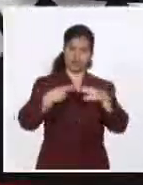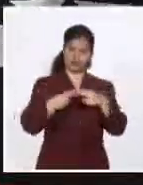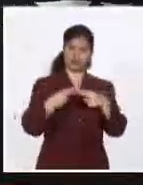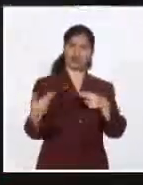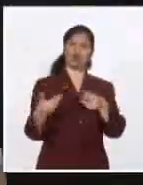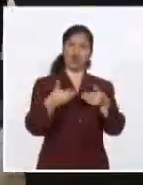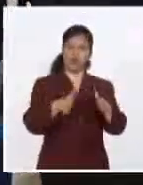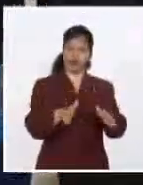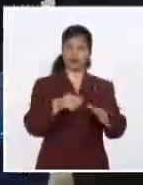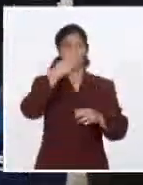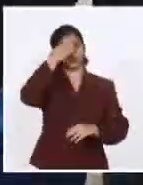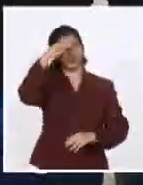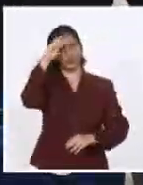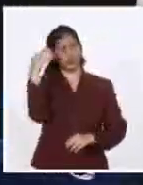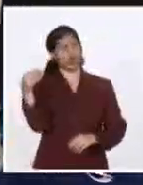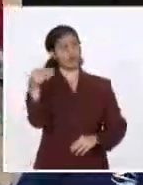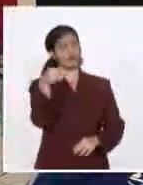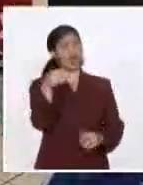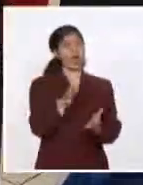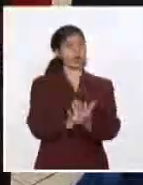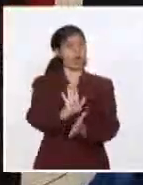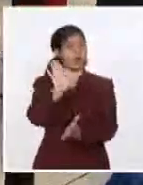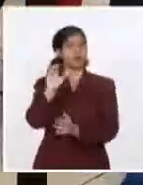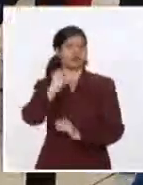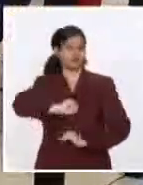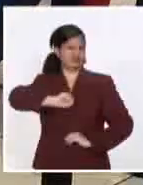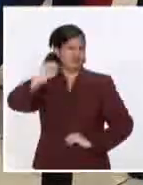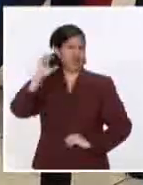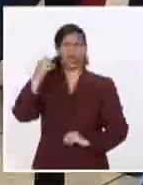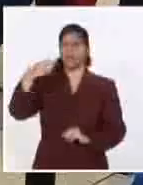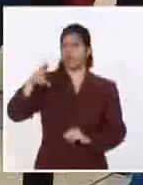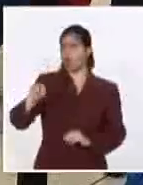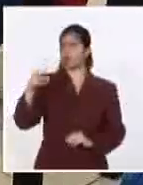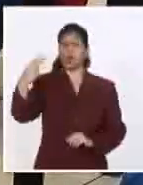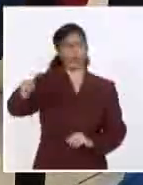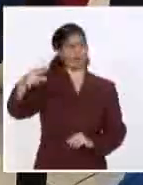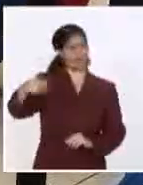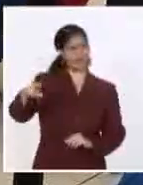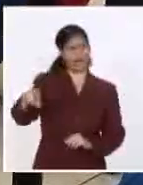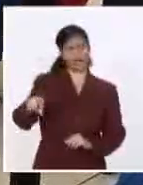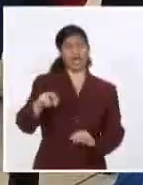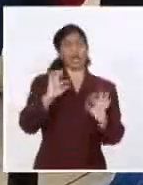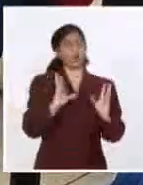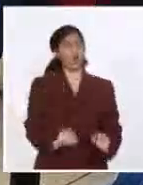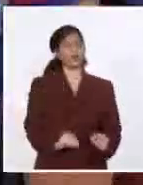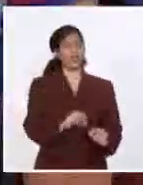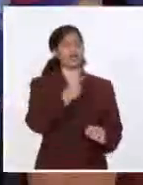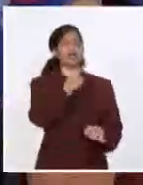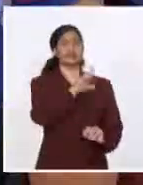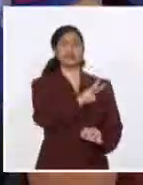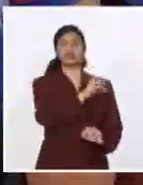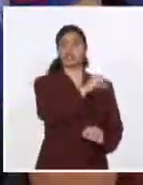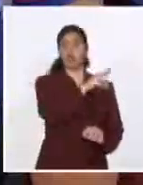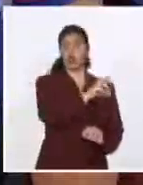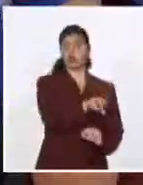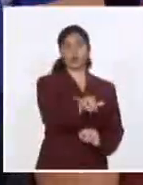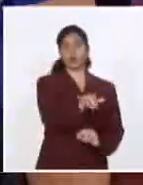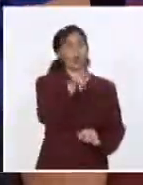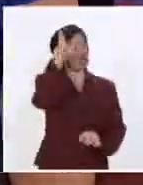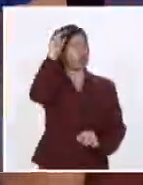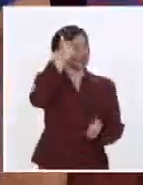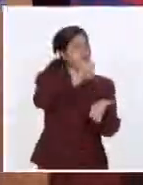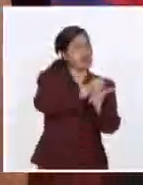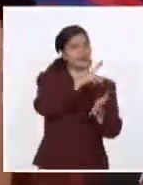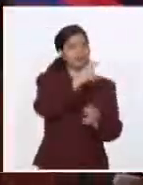para Panamericanos con el compromiso de ganar alrededor de 13 medallas de oro la misma cifra de Lima 2019 y un